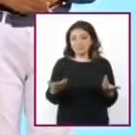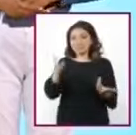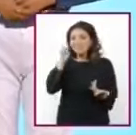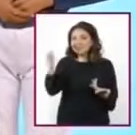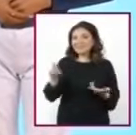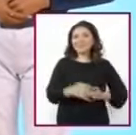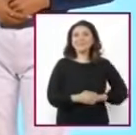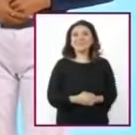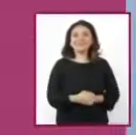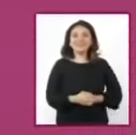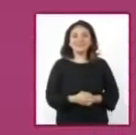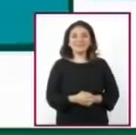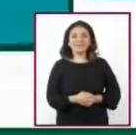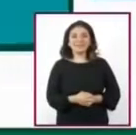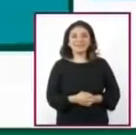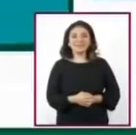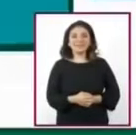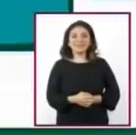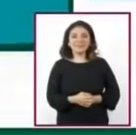¡Vamos a verlo!